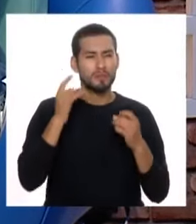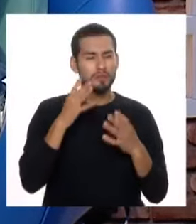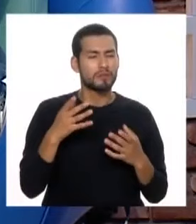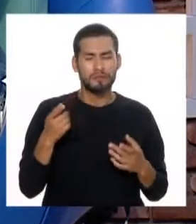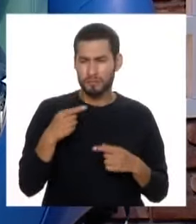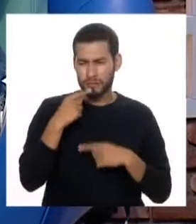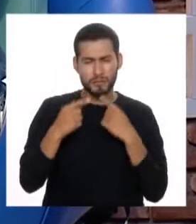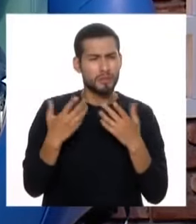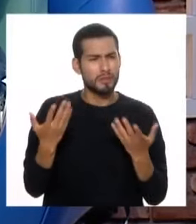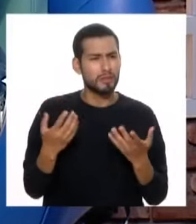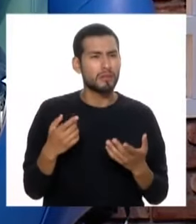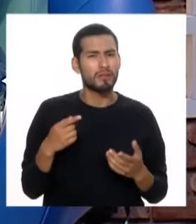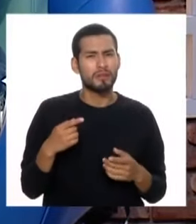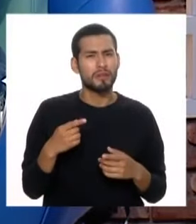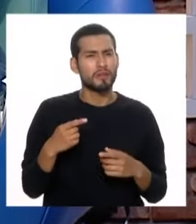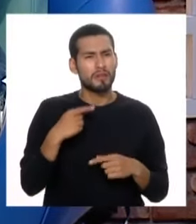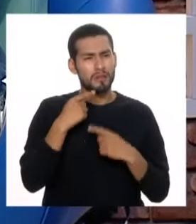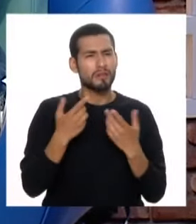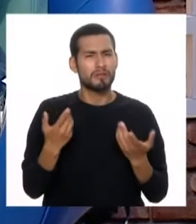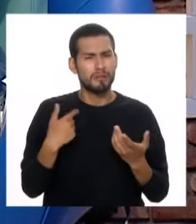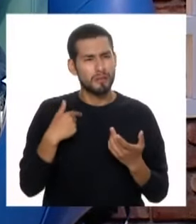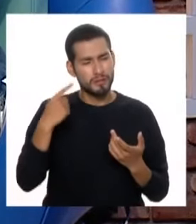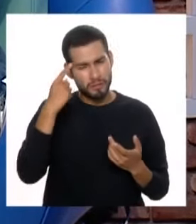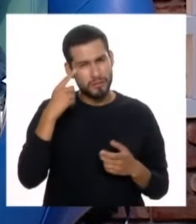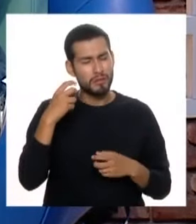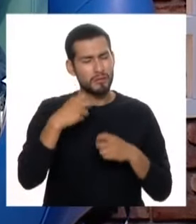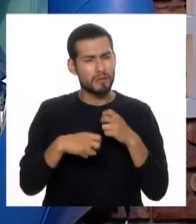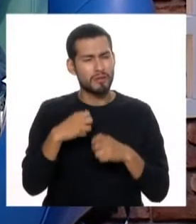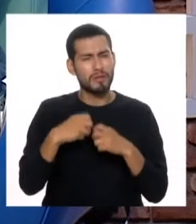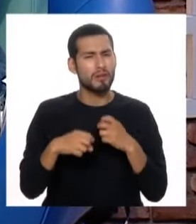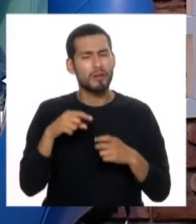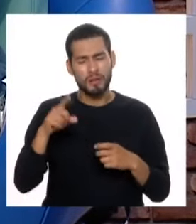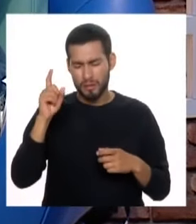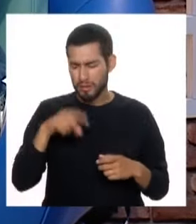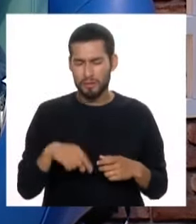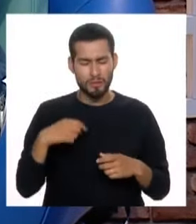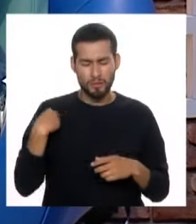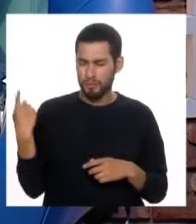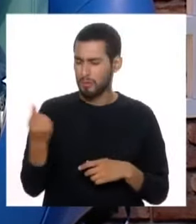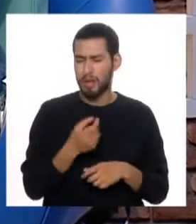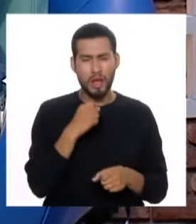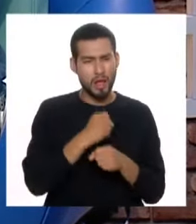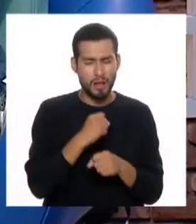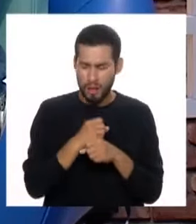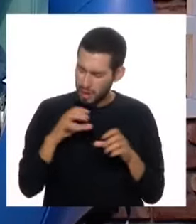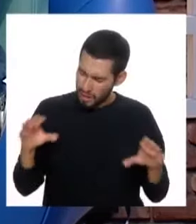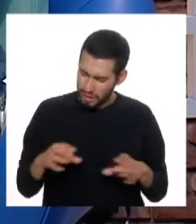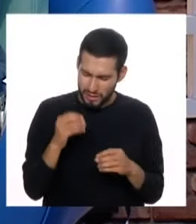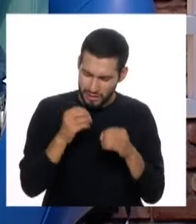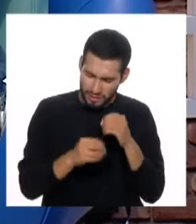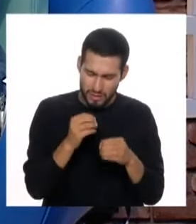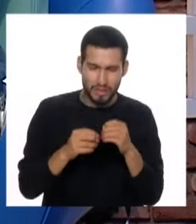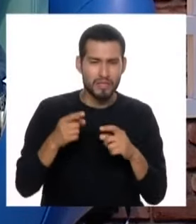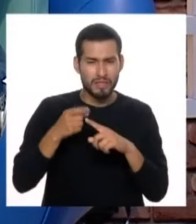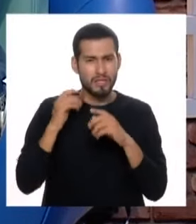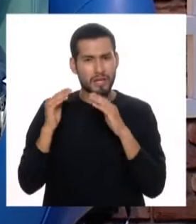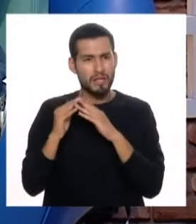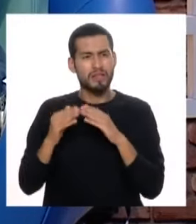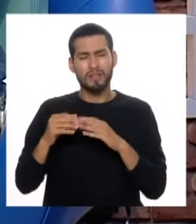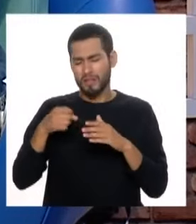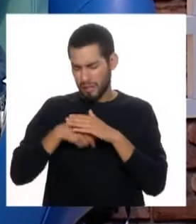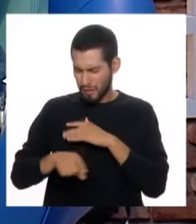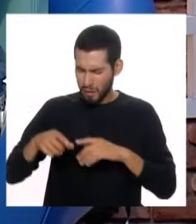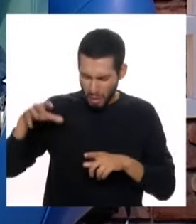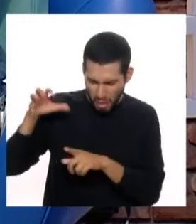me contaban casos que también llegan, y creo que este problema de la violencia tenemos que trabajarlos todos y empezar en casa. O sea, si a un niño le pegan o a una niña